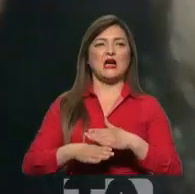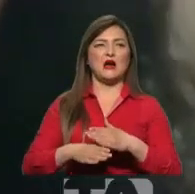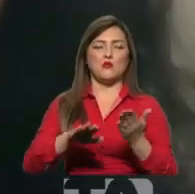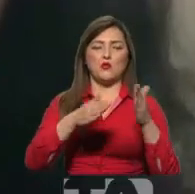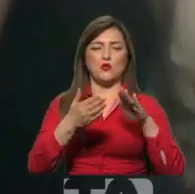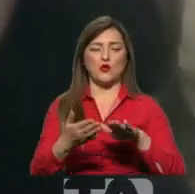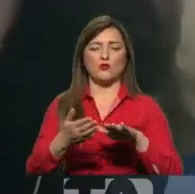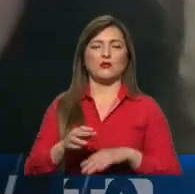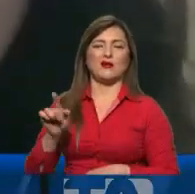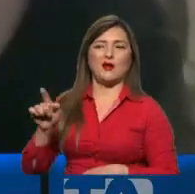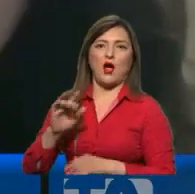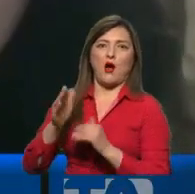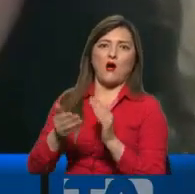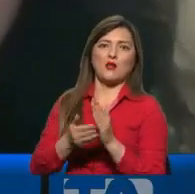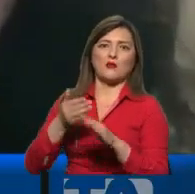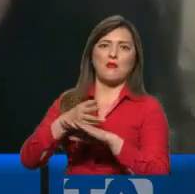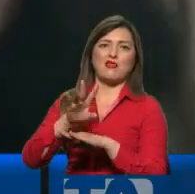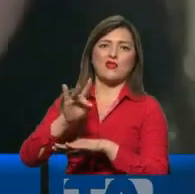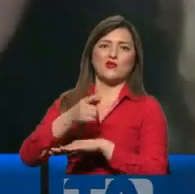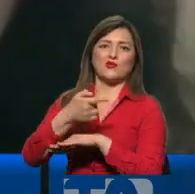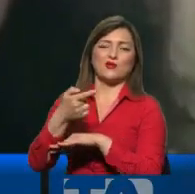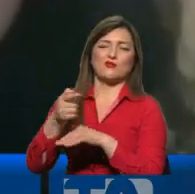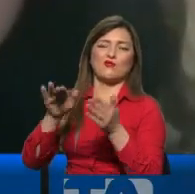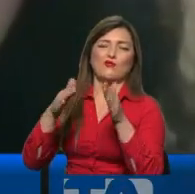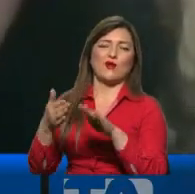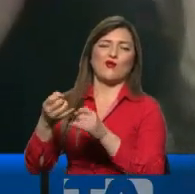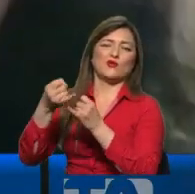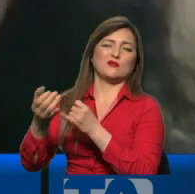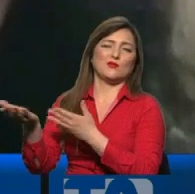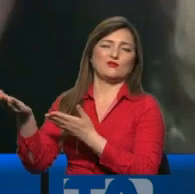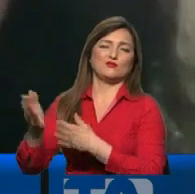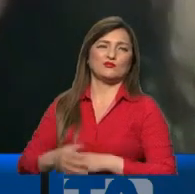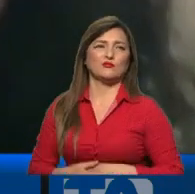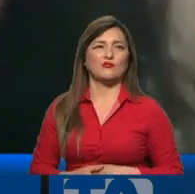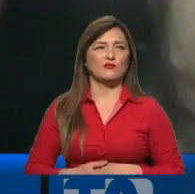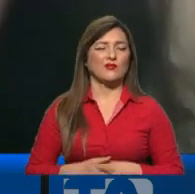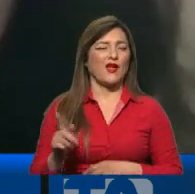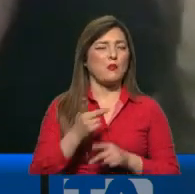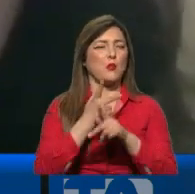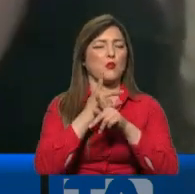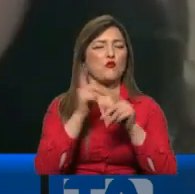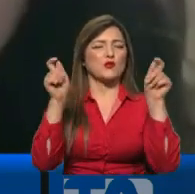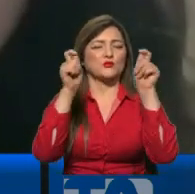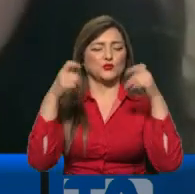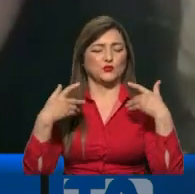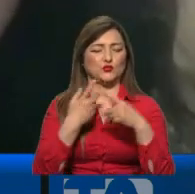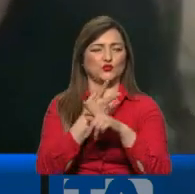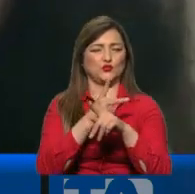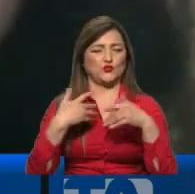La Fundación Protección Animal Ecuador afirma que este hecho se veía venir. Y teníamos lamentablemente